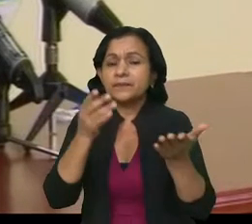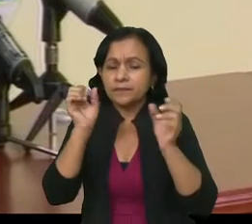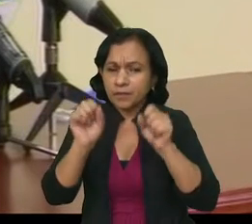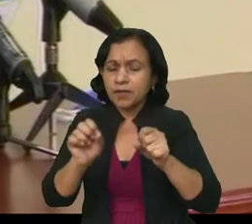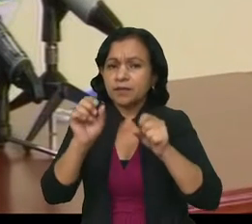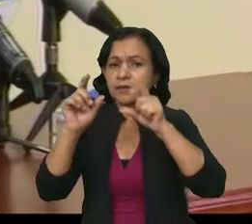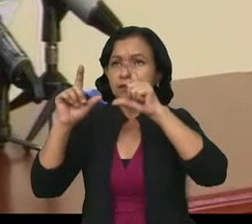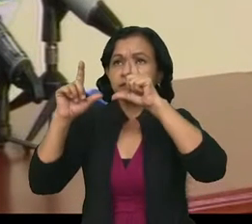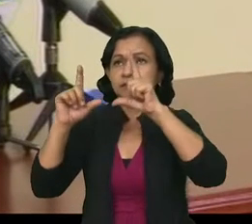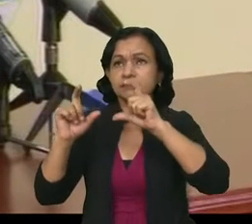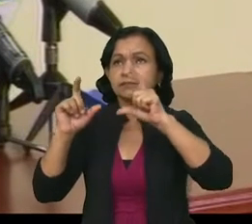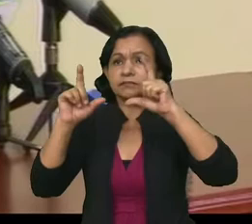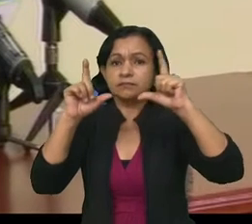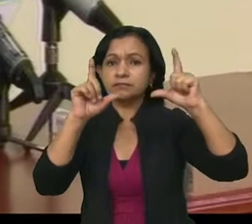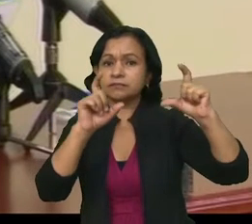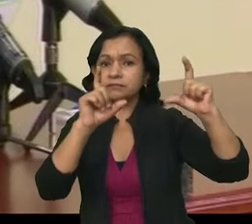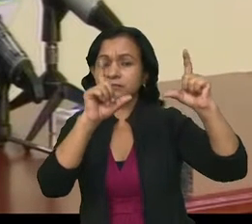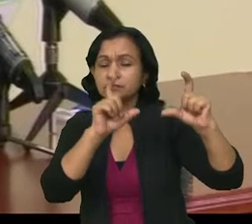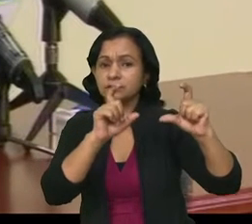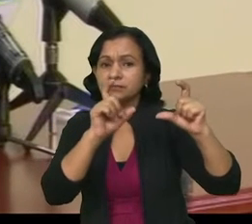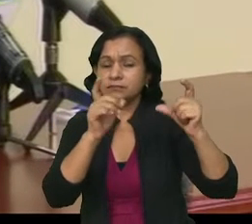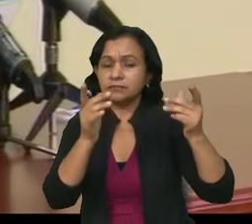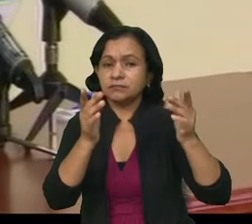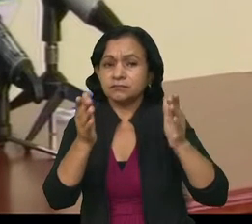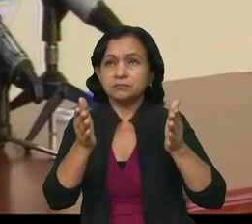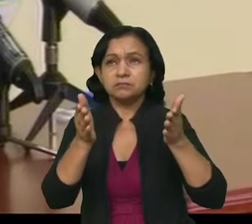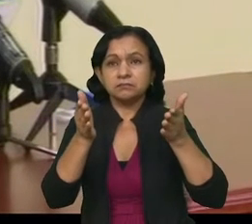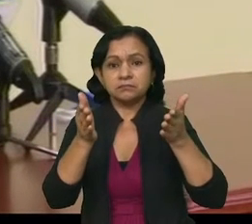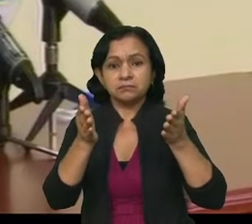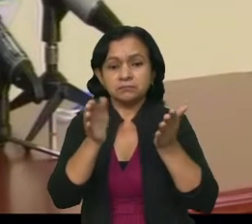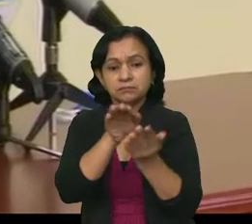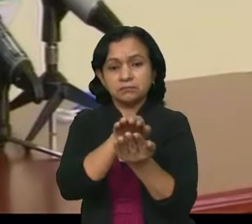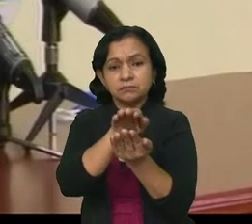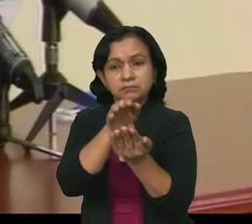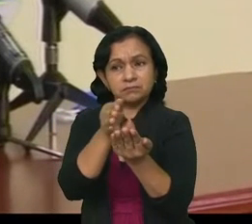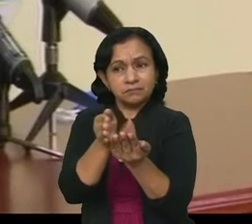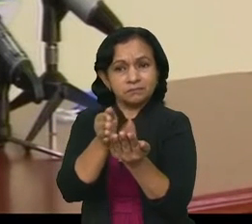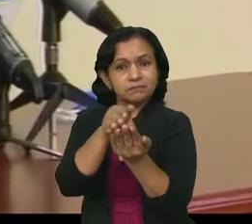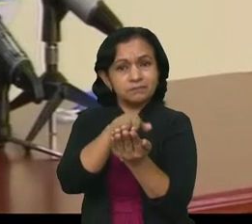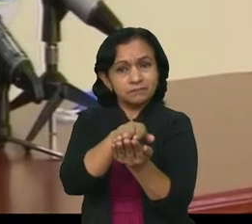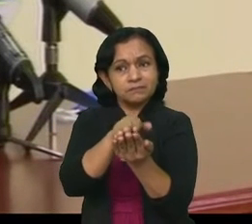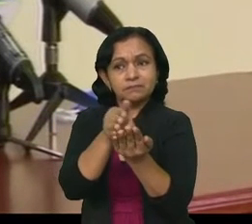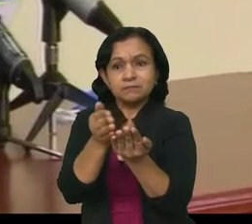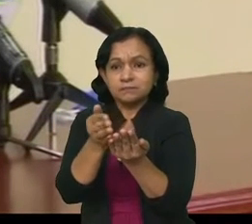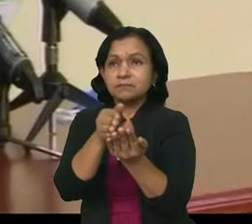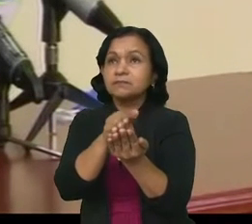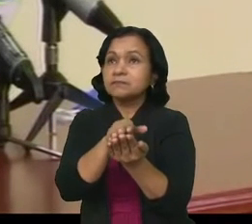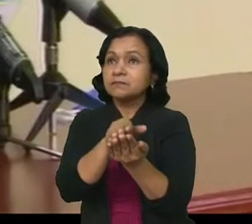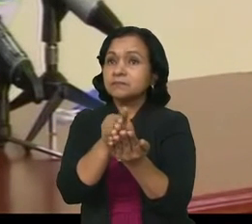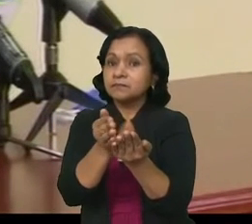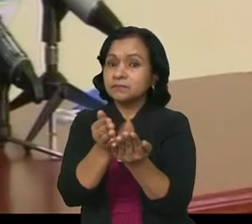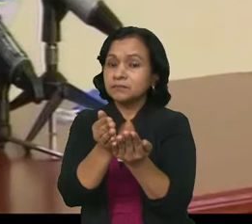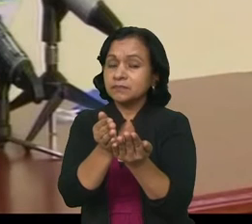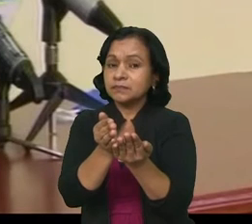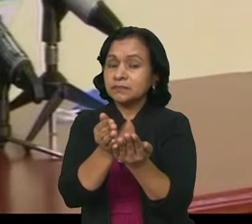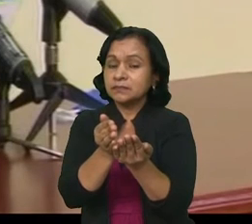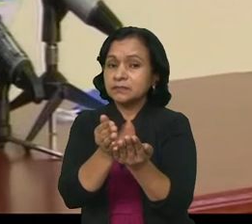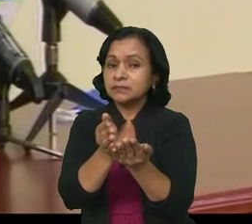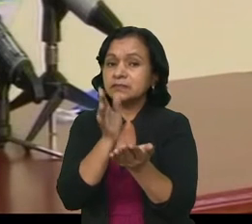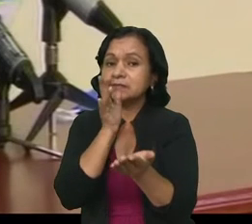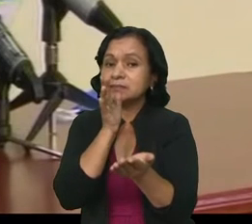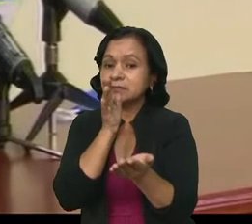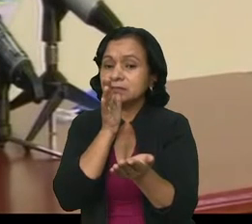imágenes de el féretro y de la niña cuando estaba siendo